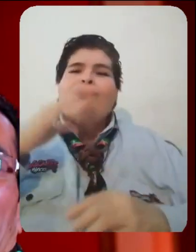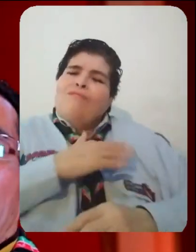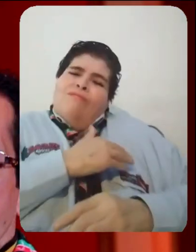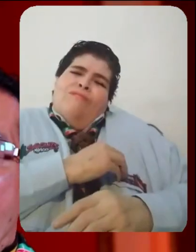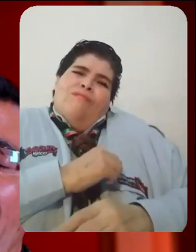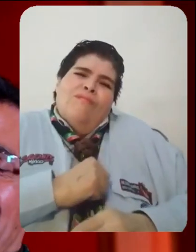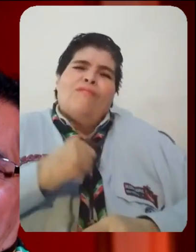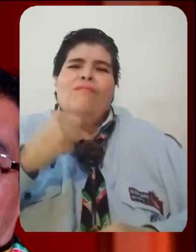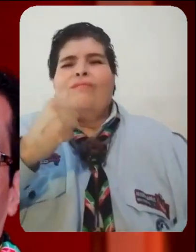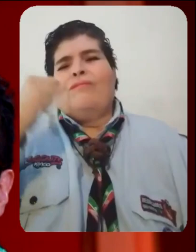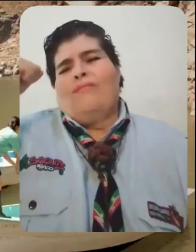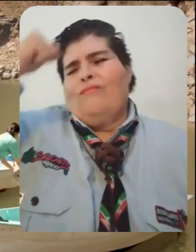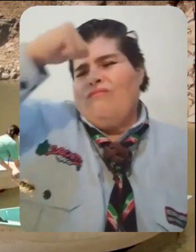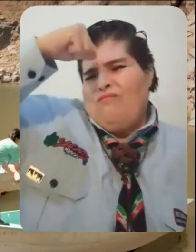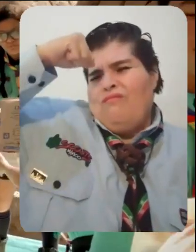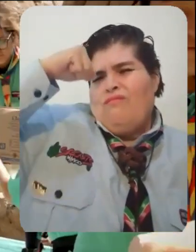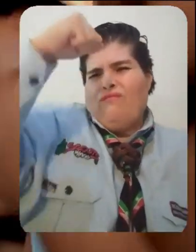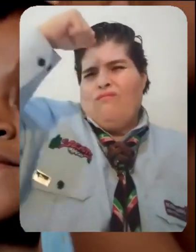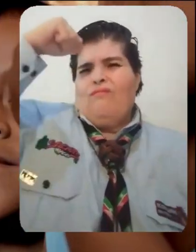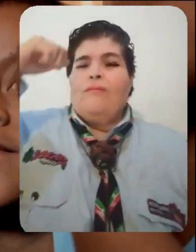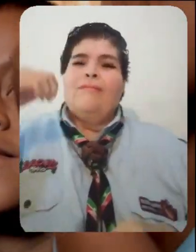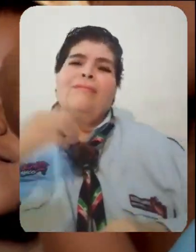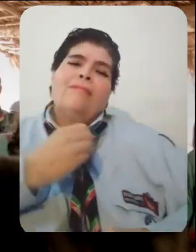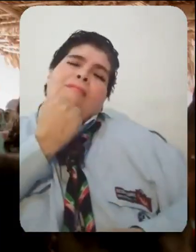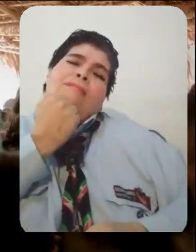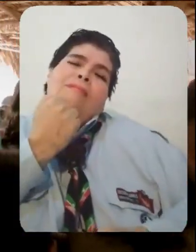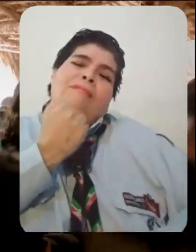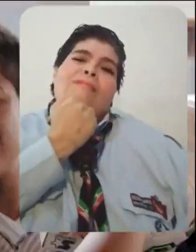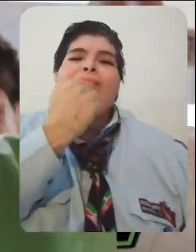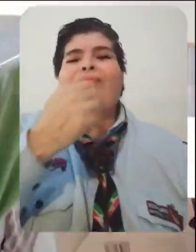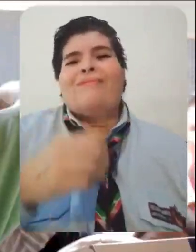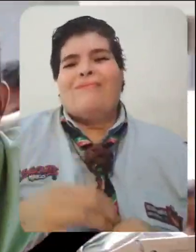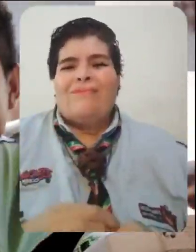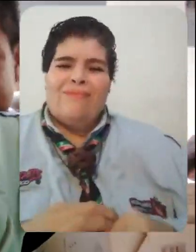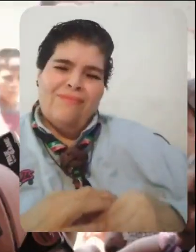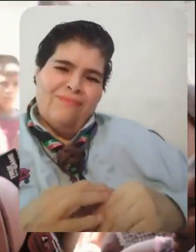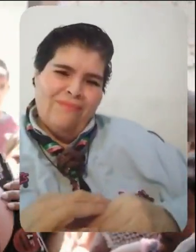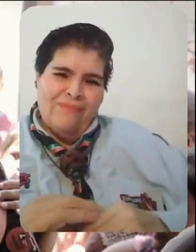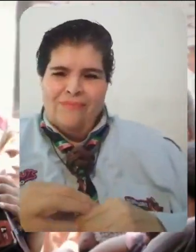cuántas penas tenga que superar.